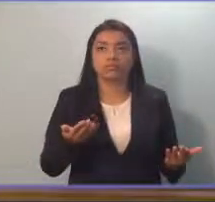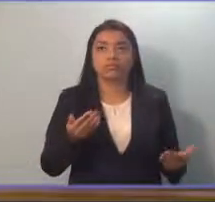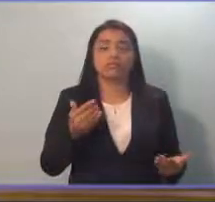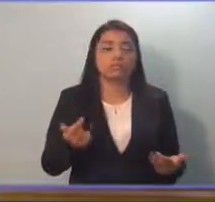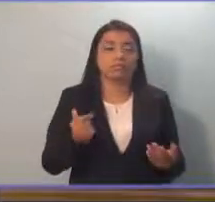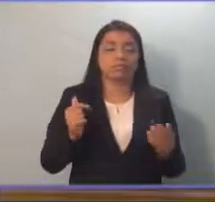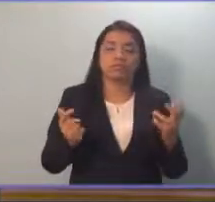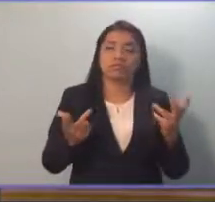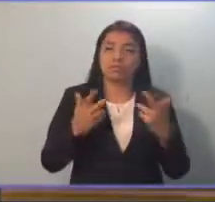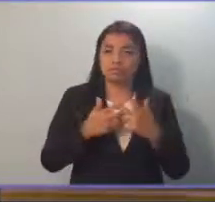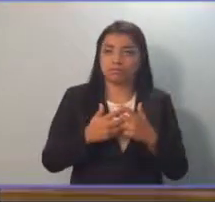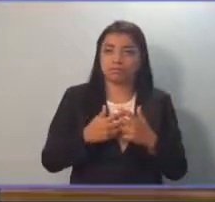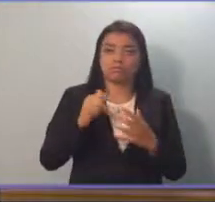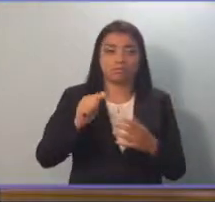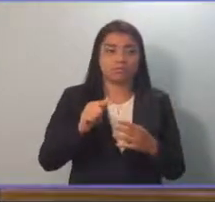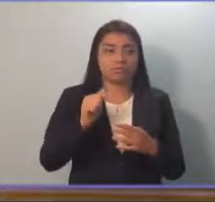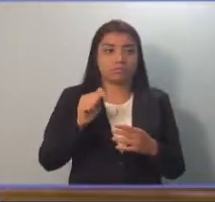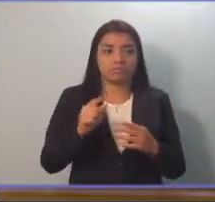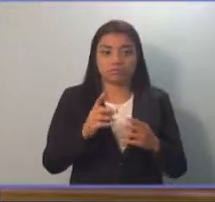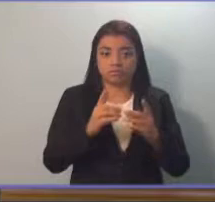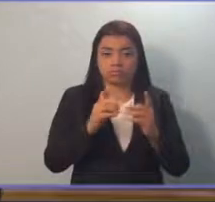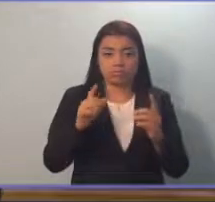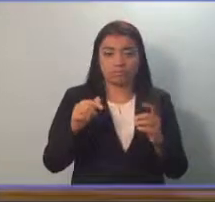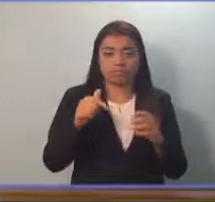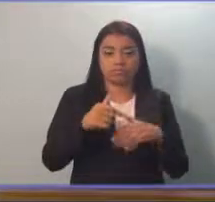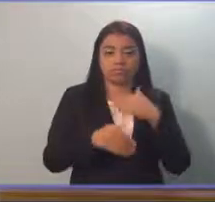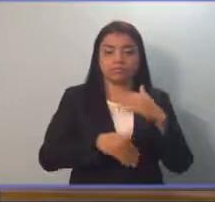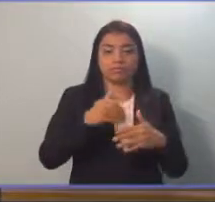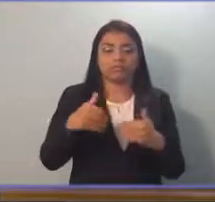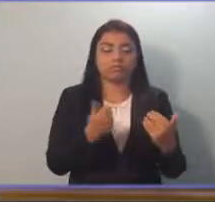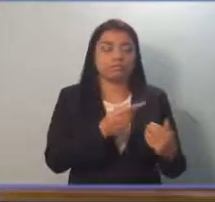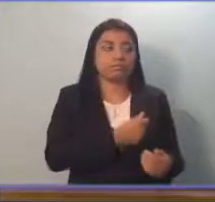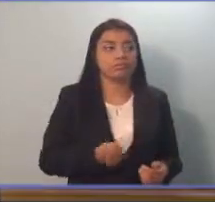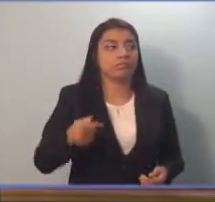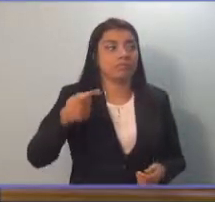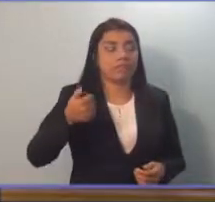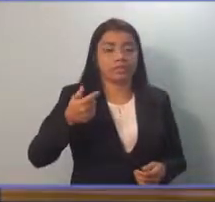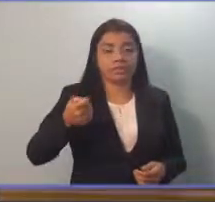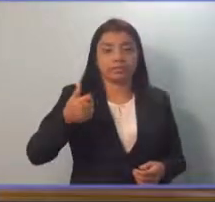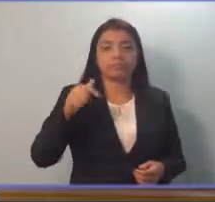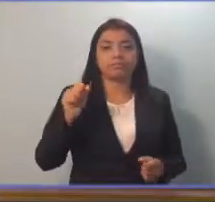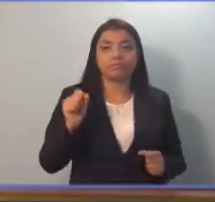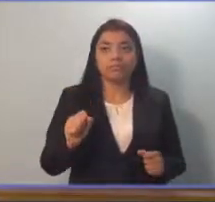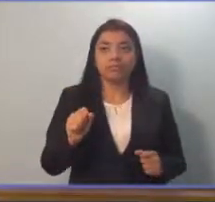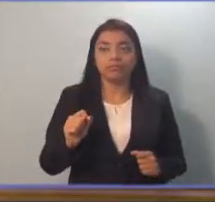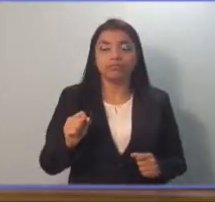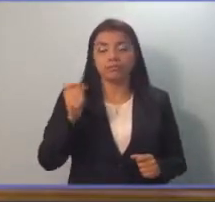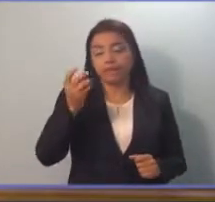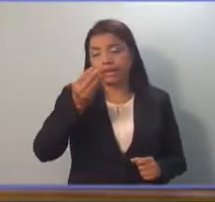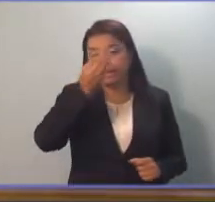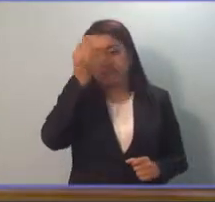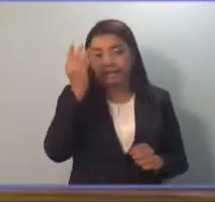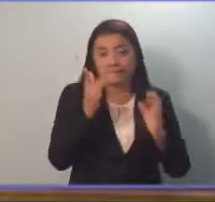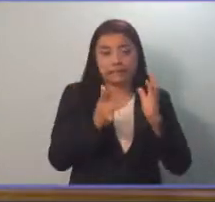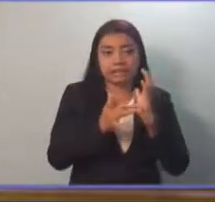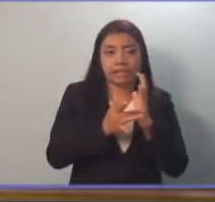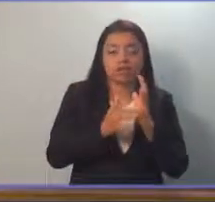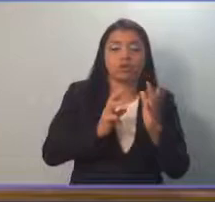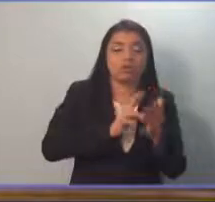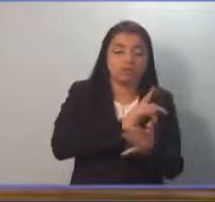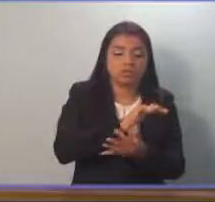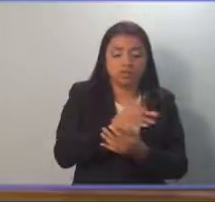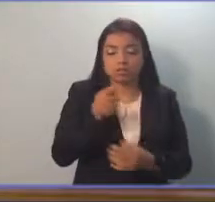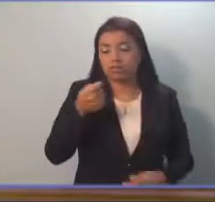simultáneamente a su diploma o título como agente de la policía, obtiene el de técnico en ciencias policiales.